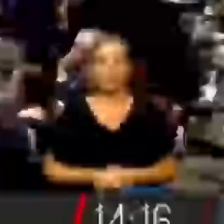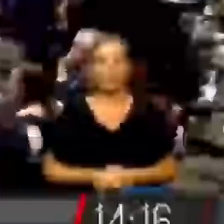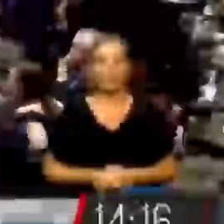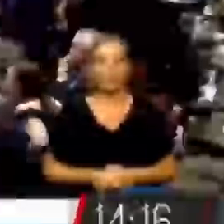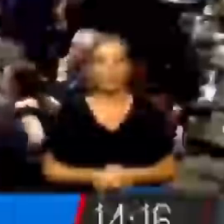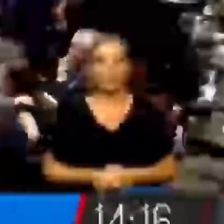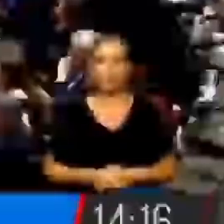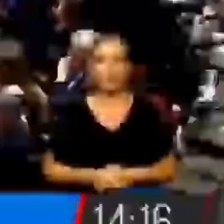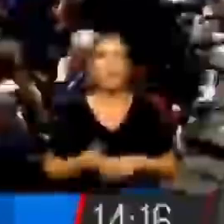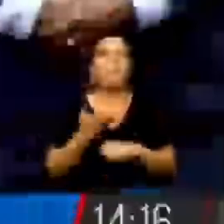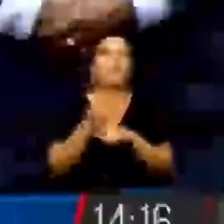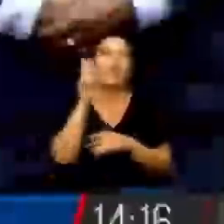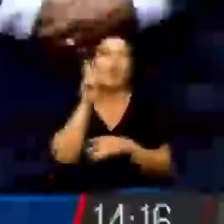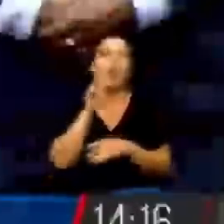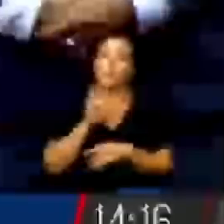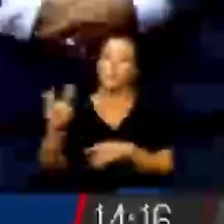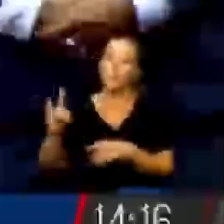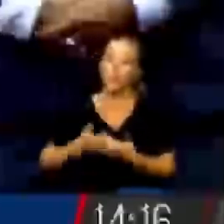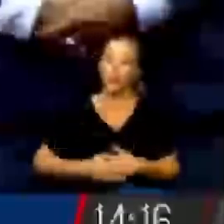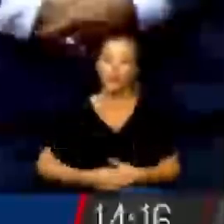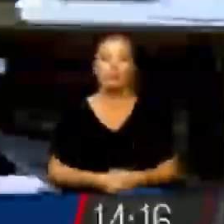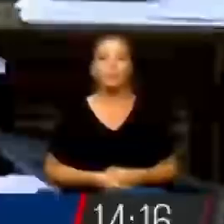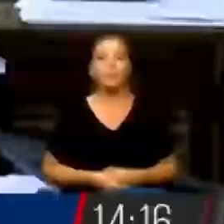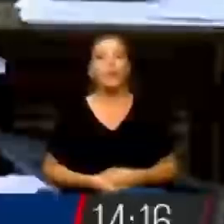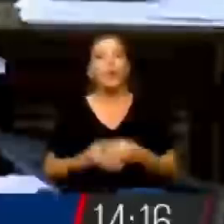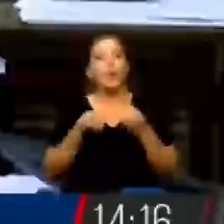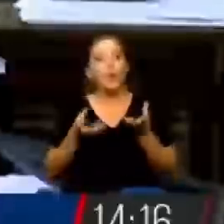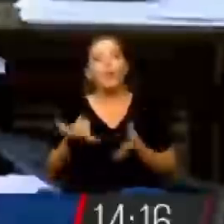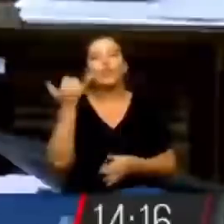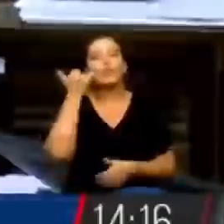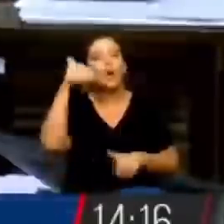que el presupuesto y tal vez presentar el plan plurianual. Y